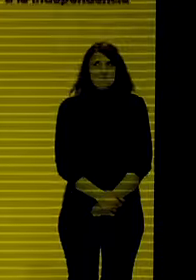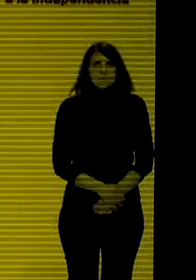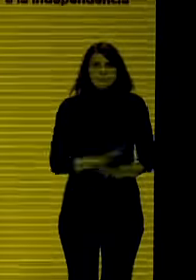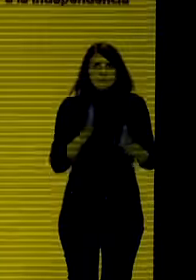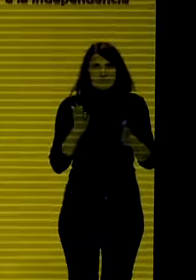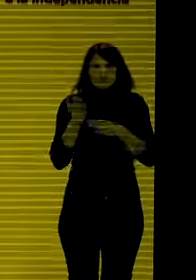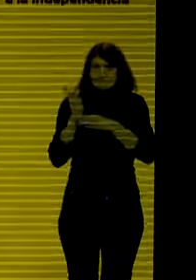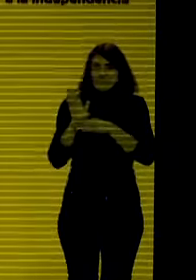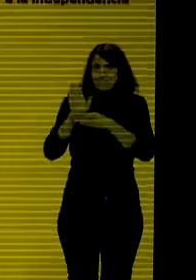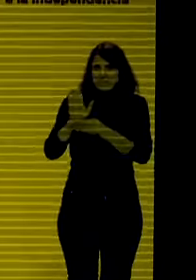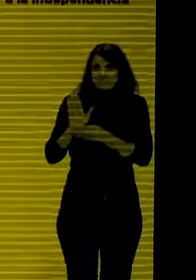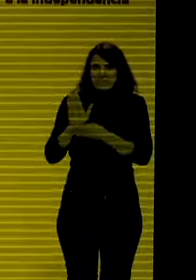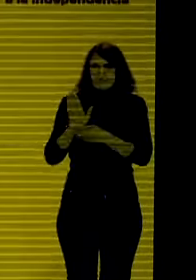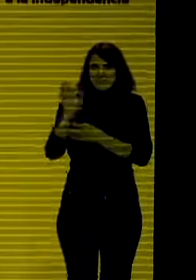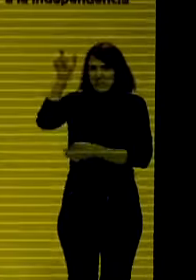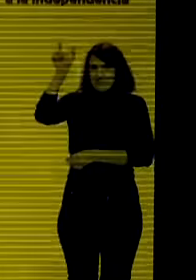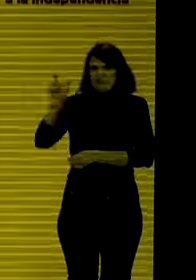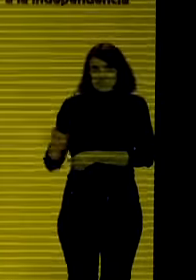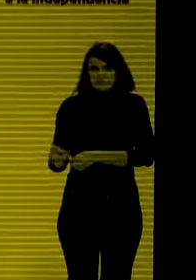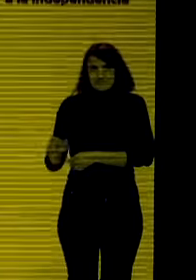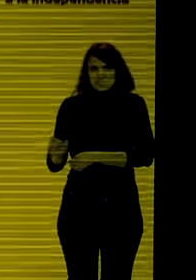deixeu-me que us presenti una persona que